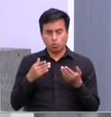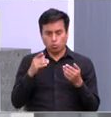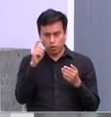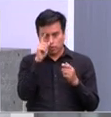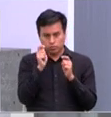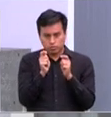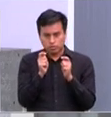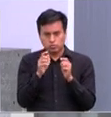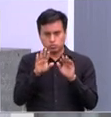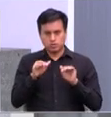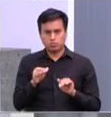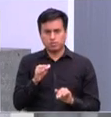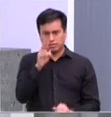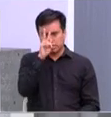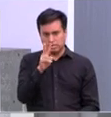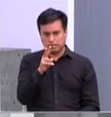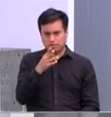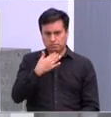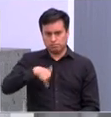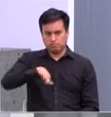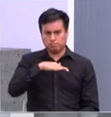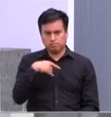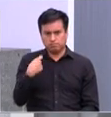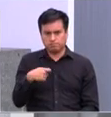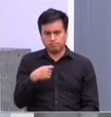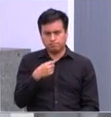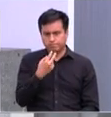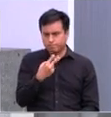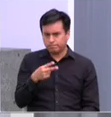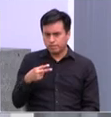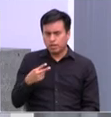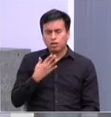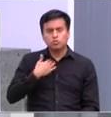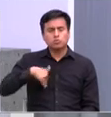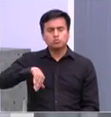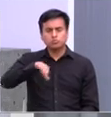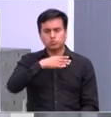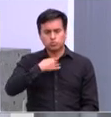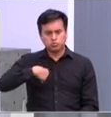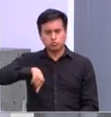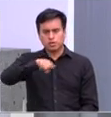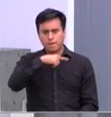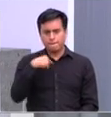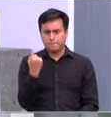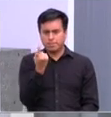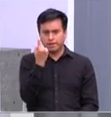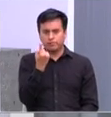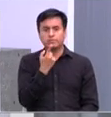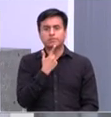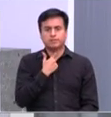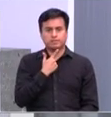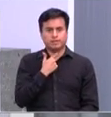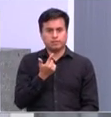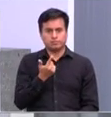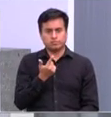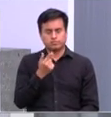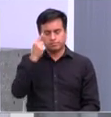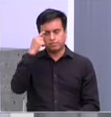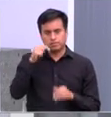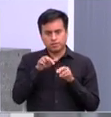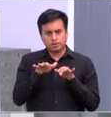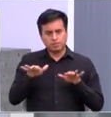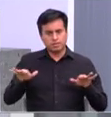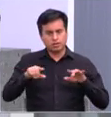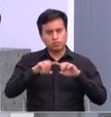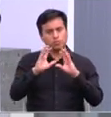es nuestra propia dignidad. Somos nosotros los primeros interesados en transmitir